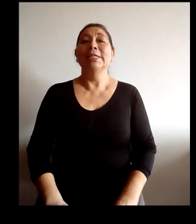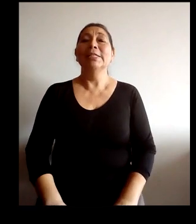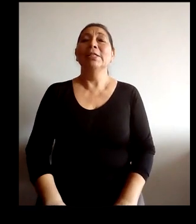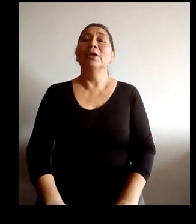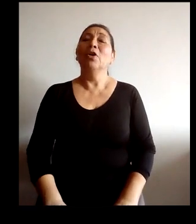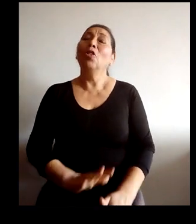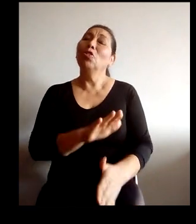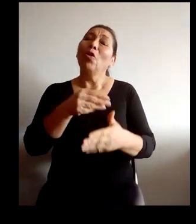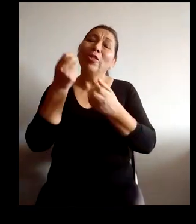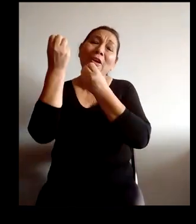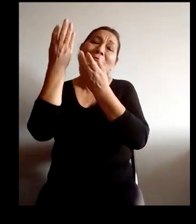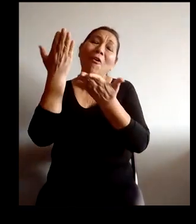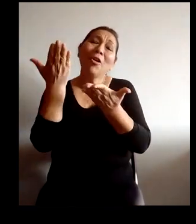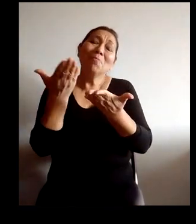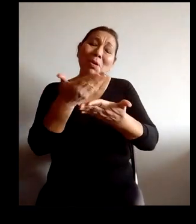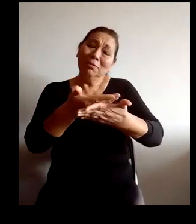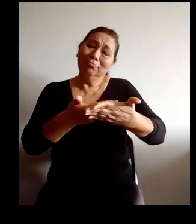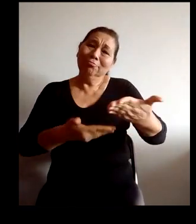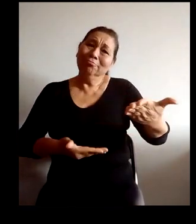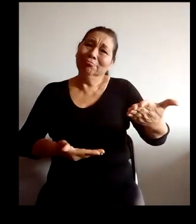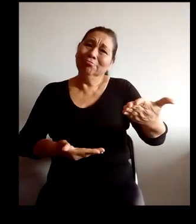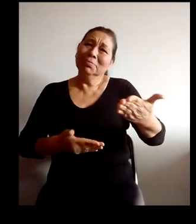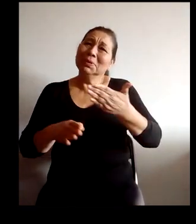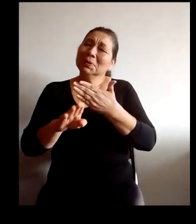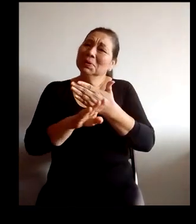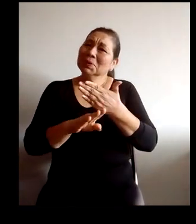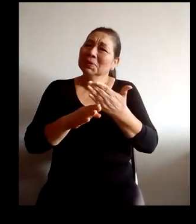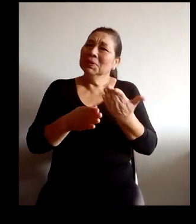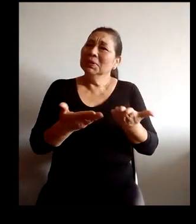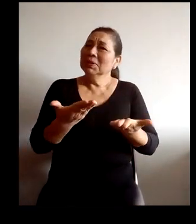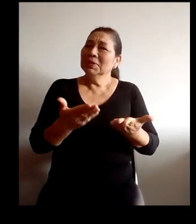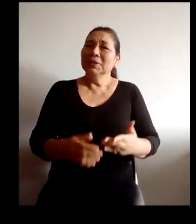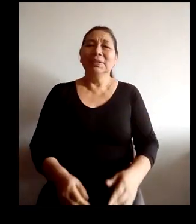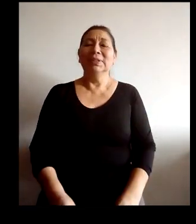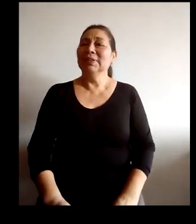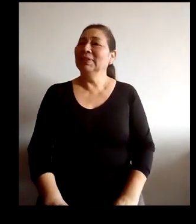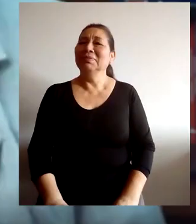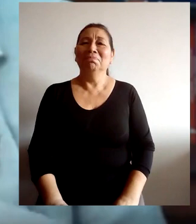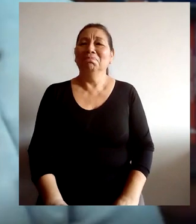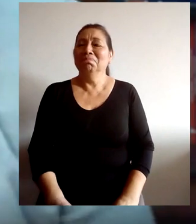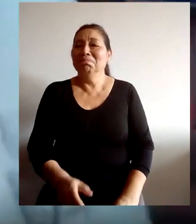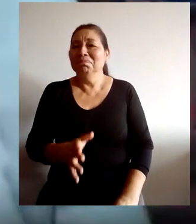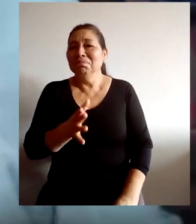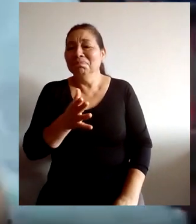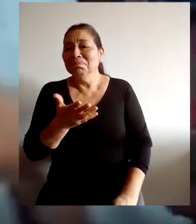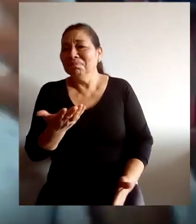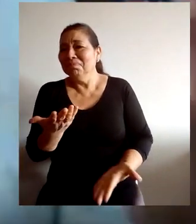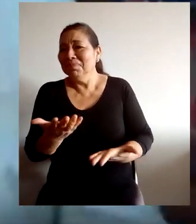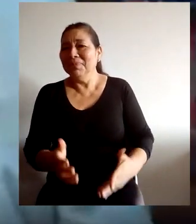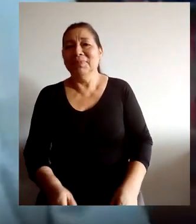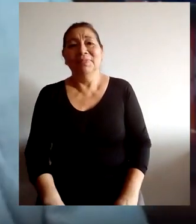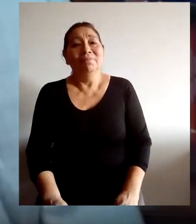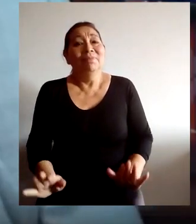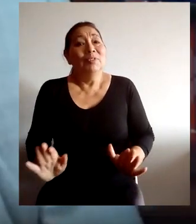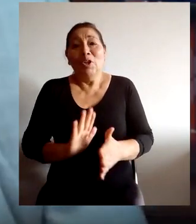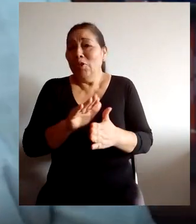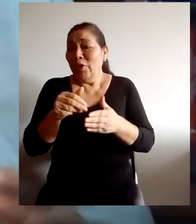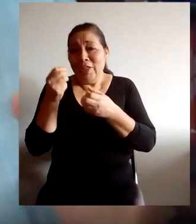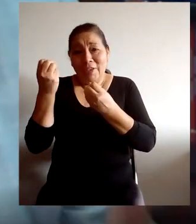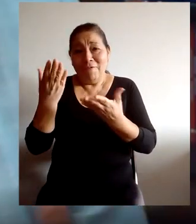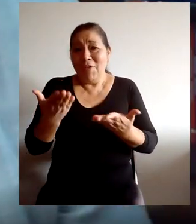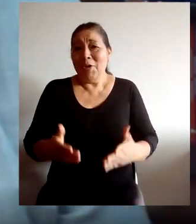sé si, bueno, todo su informe oral se ha basado en cuestionamientos a la forma, ¿no? Que no ha sido